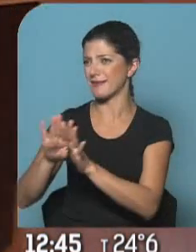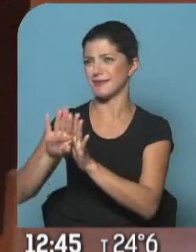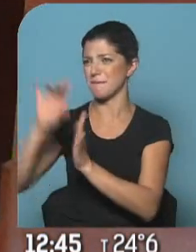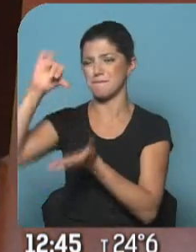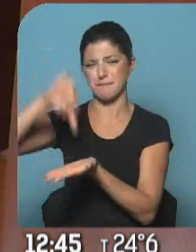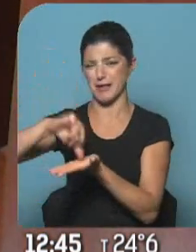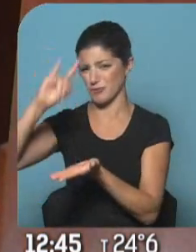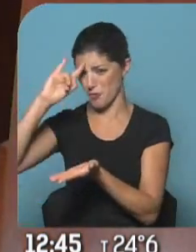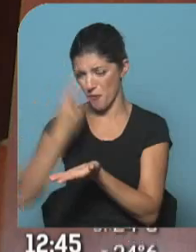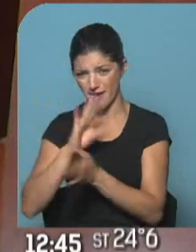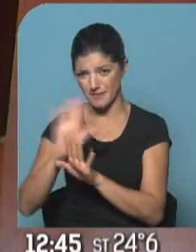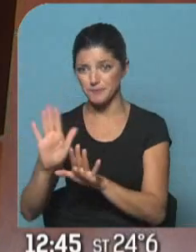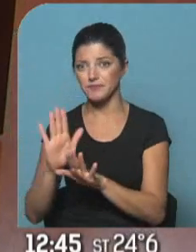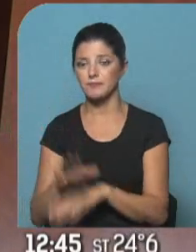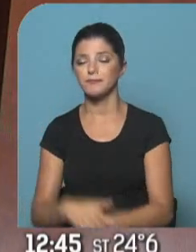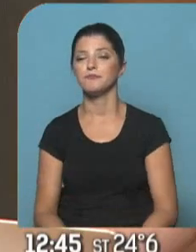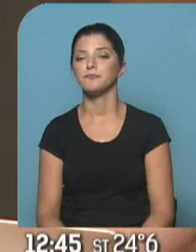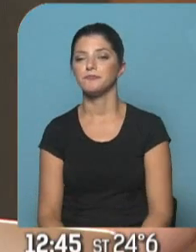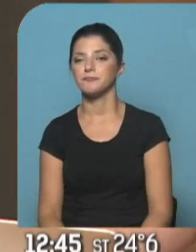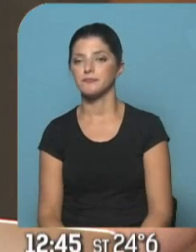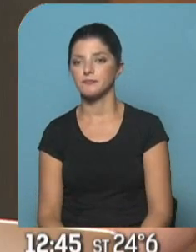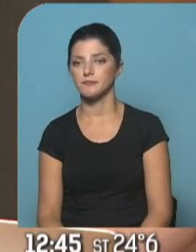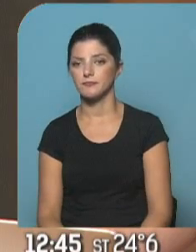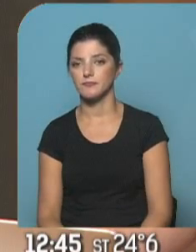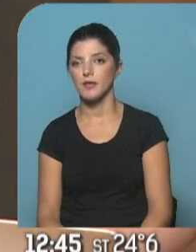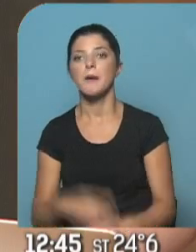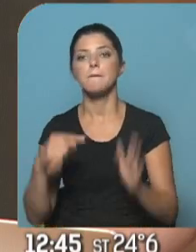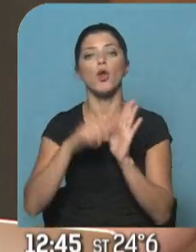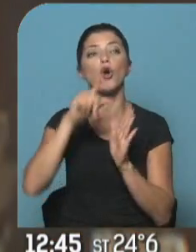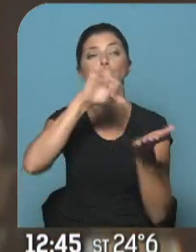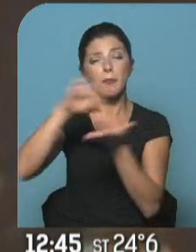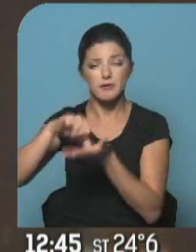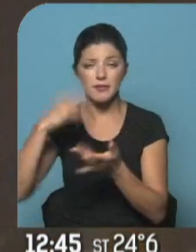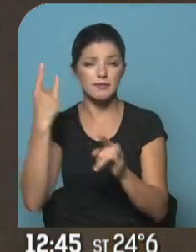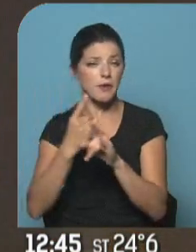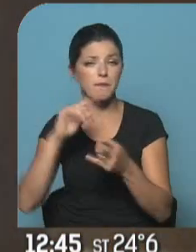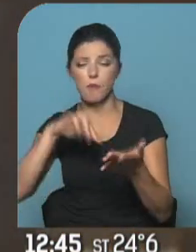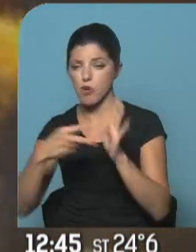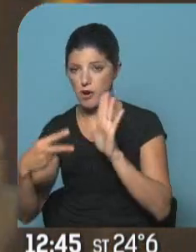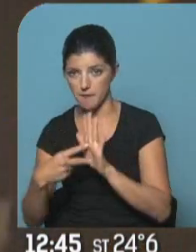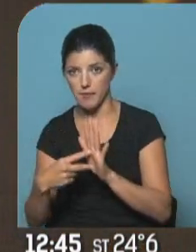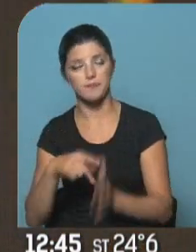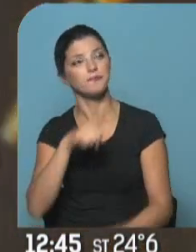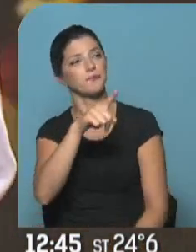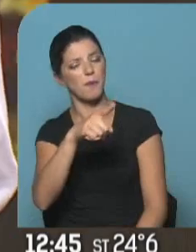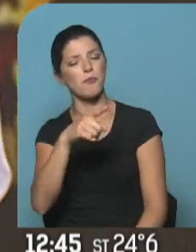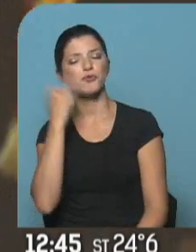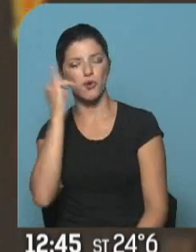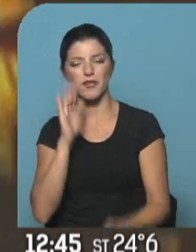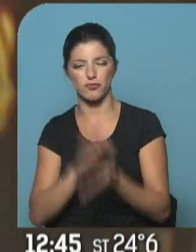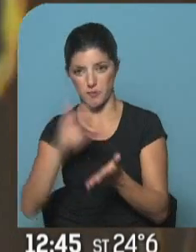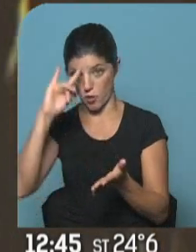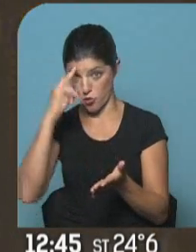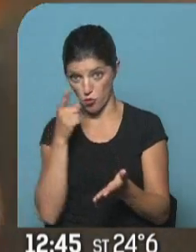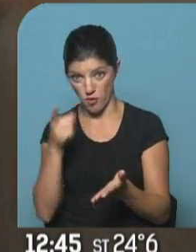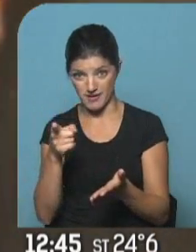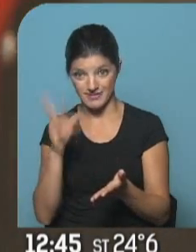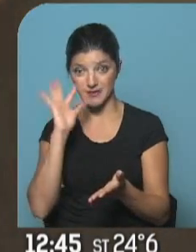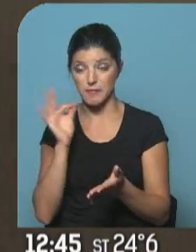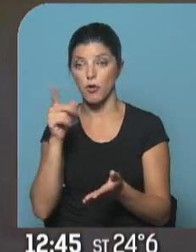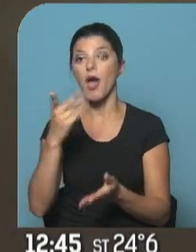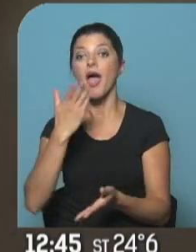parece que han tenido dificultades en todos los casos, ¿no? Ahora, claro, vos decís Uruguay, volvemos a Uruguay, y sabemos que el Frente Amplio